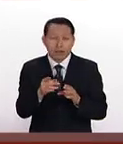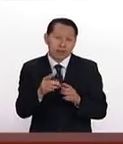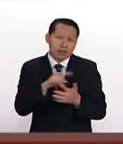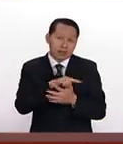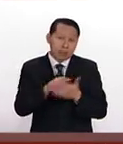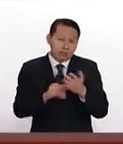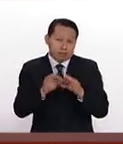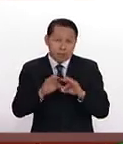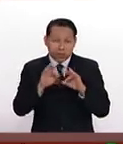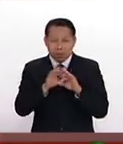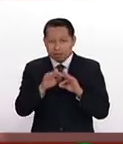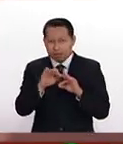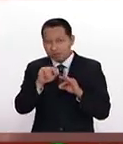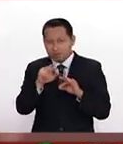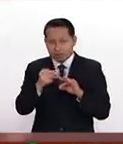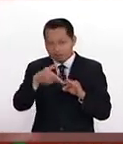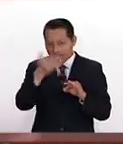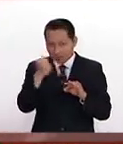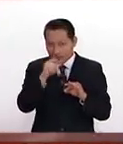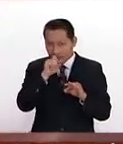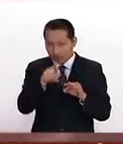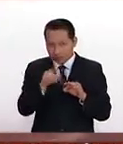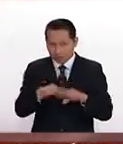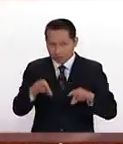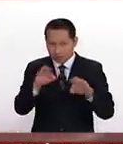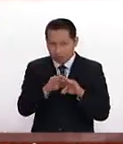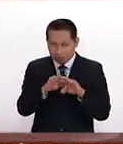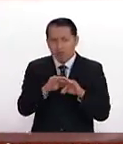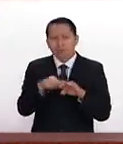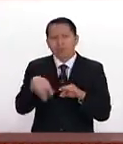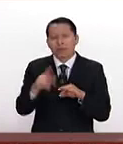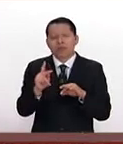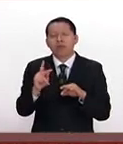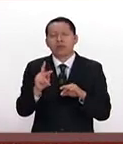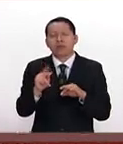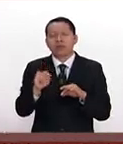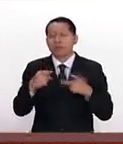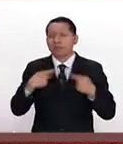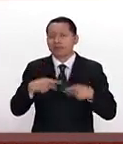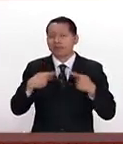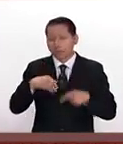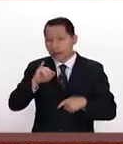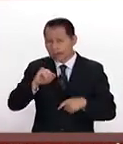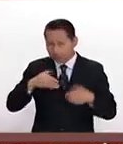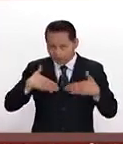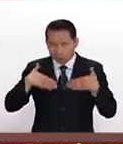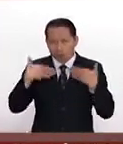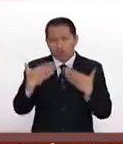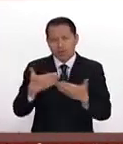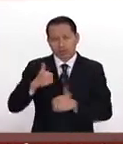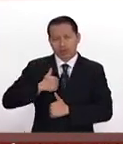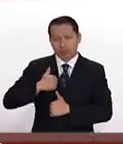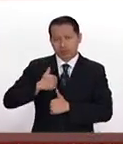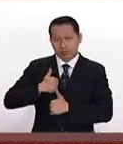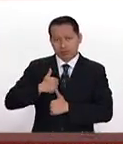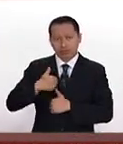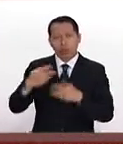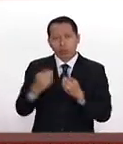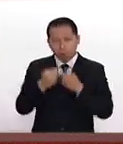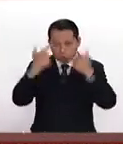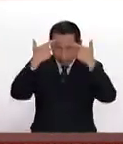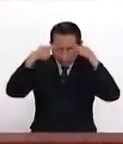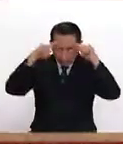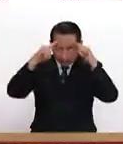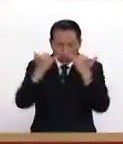la gente no las atienda no es que pasen de noche pero la gente sigue confiando en el ejército no junto con la marina hay que